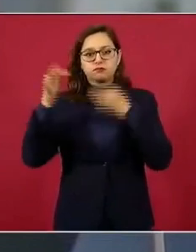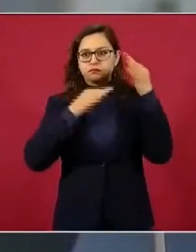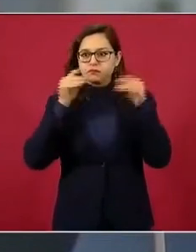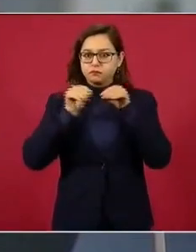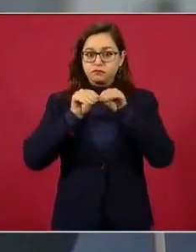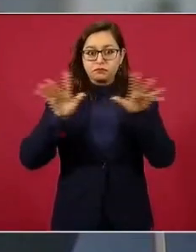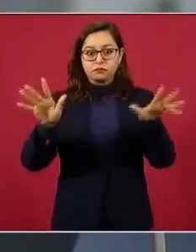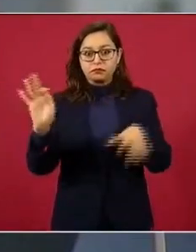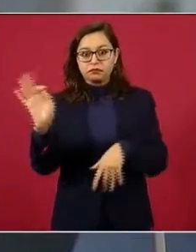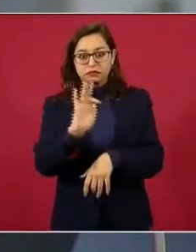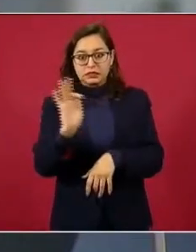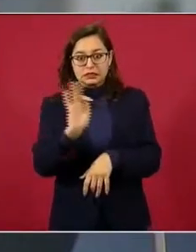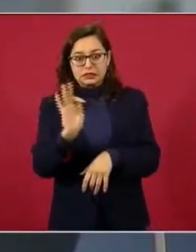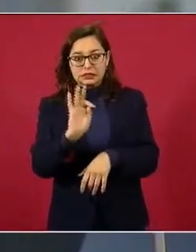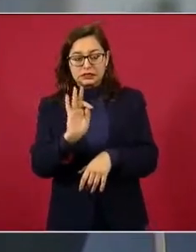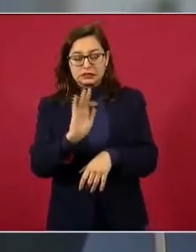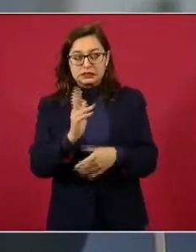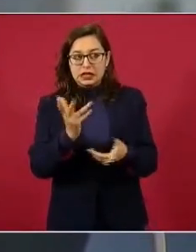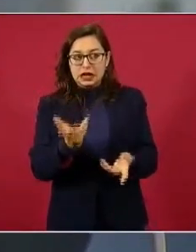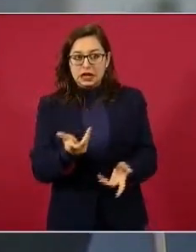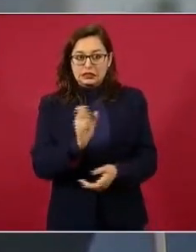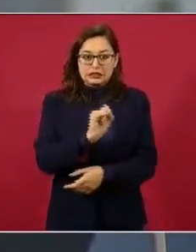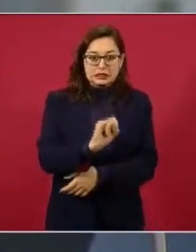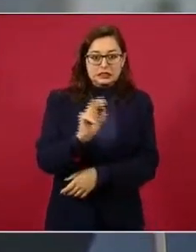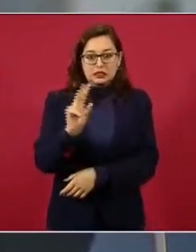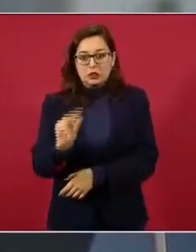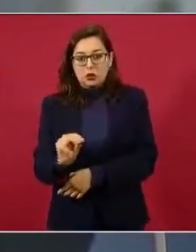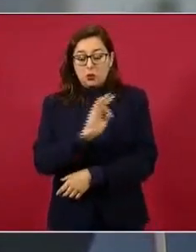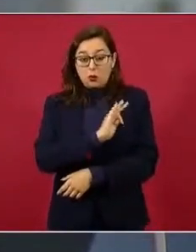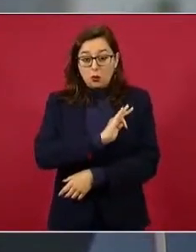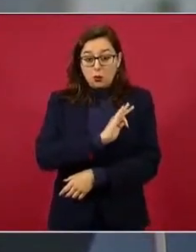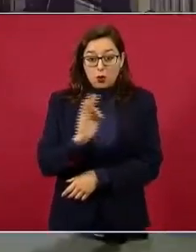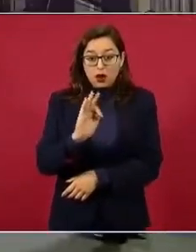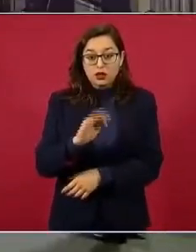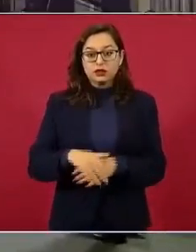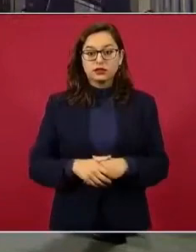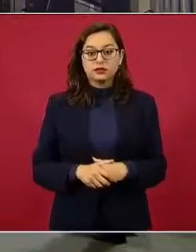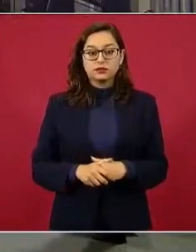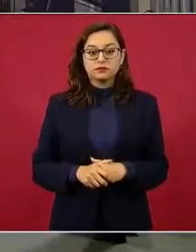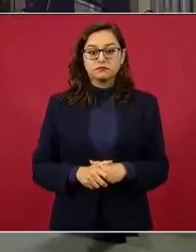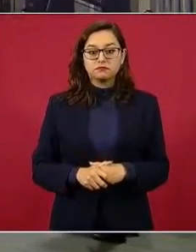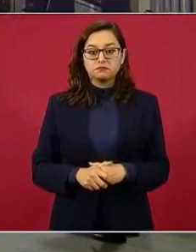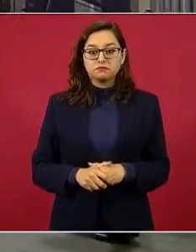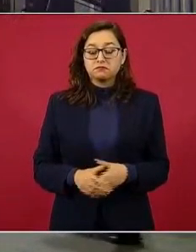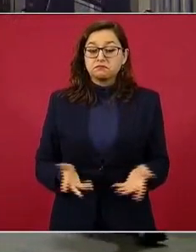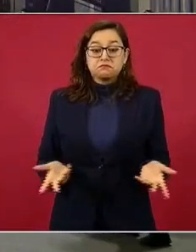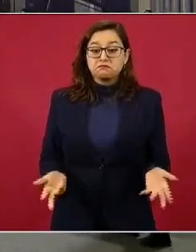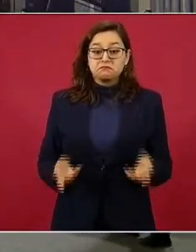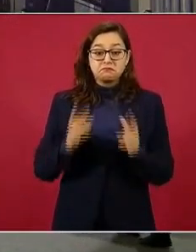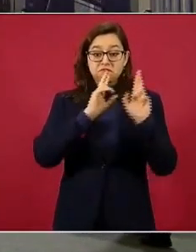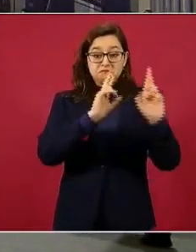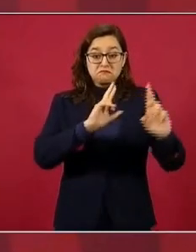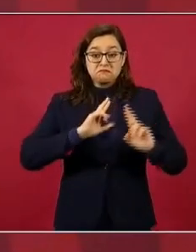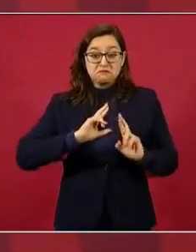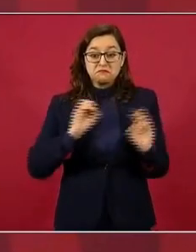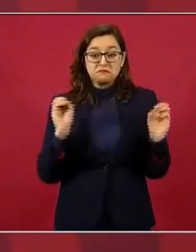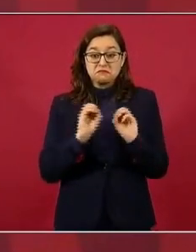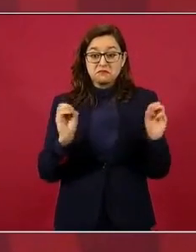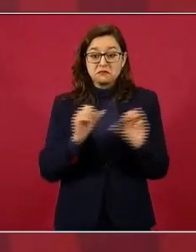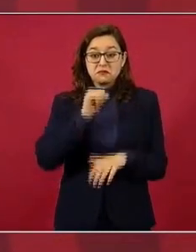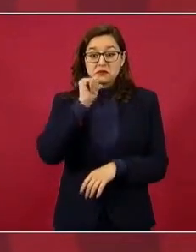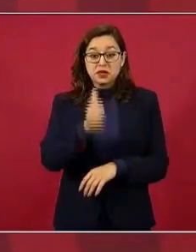un asunto propagandístico. Solo preguntarle si le dijeron que se puede hablar de esos asuntos. No nos han dado ninguna respuesta.